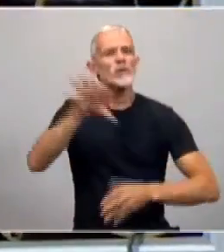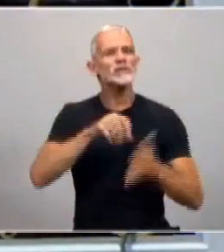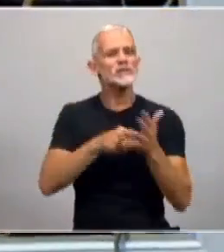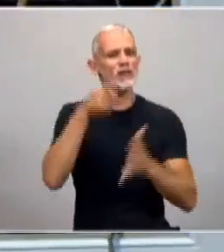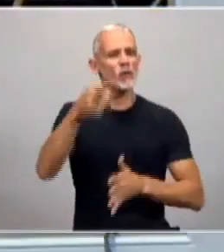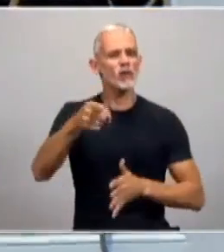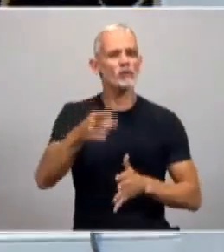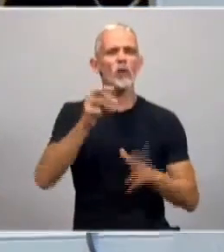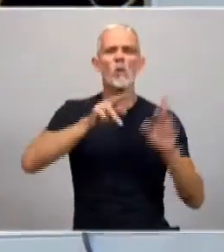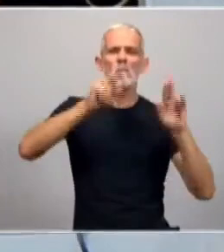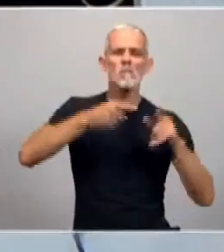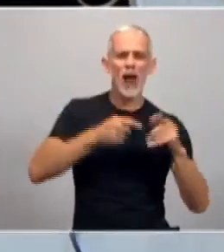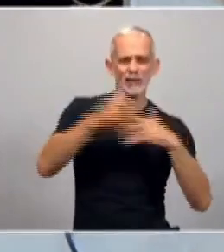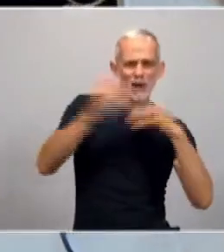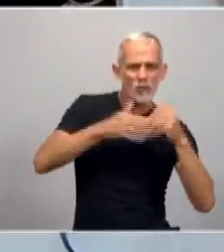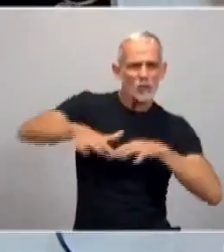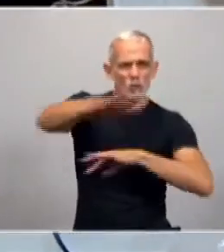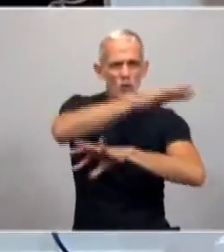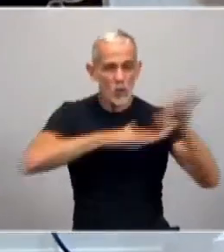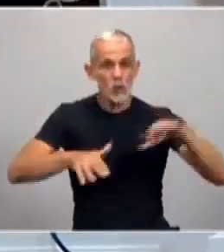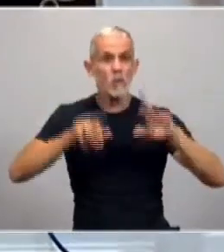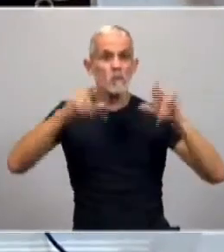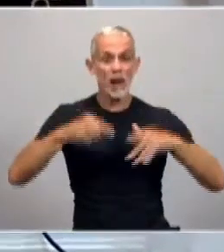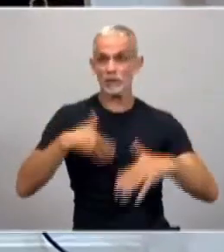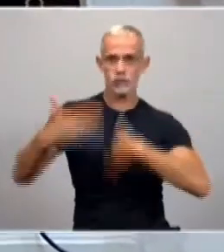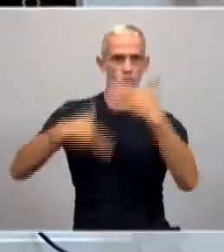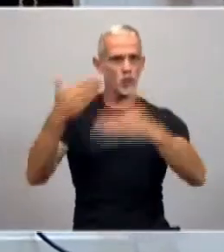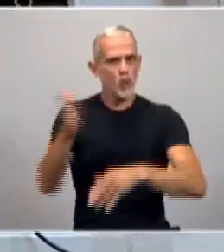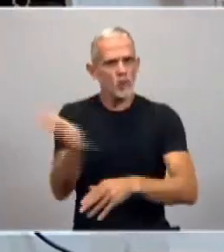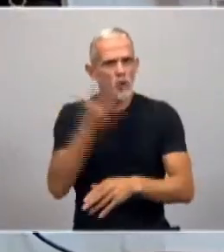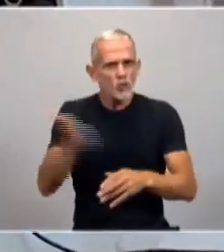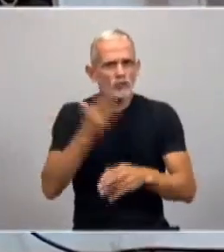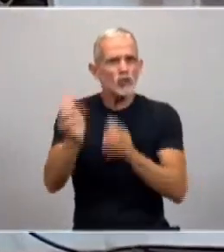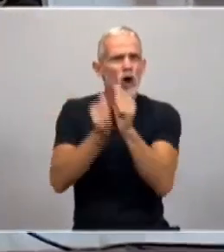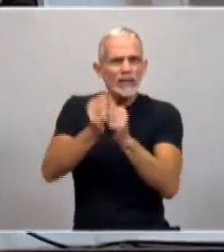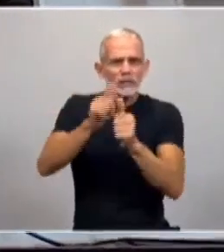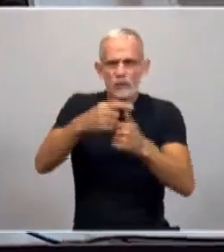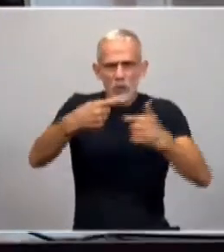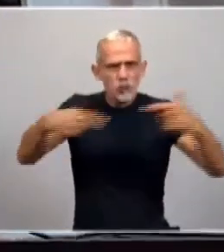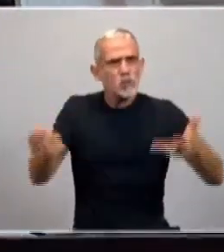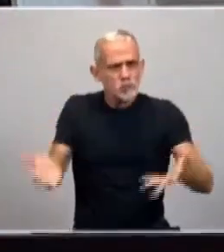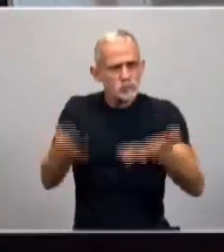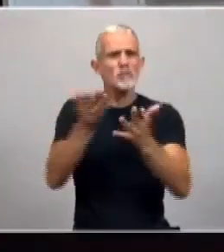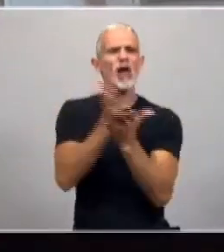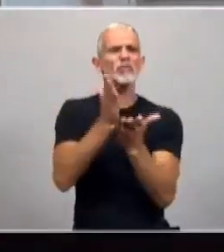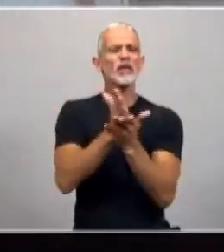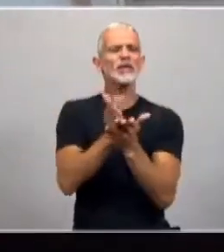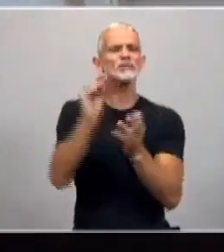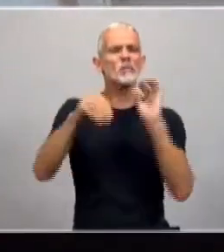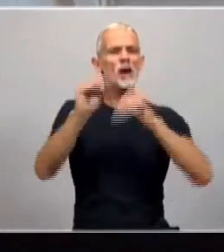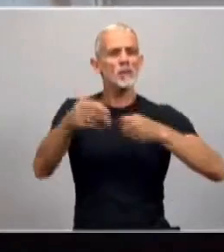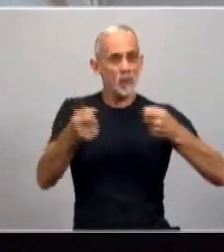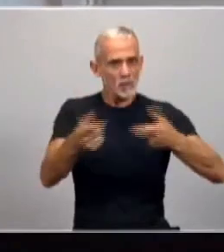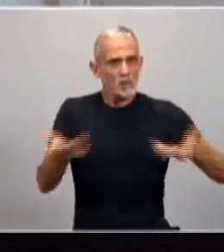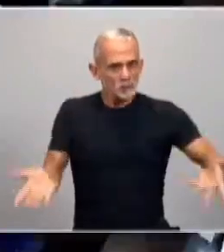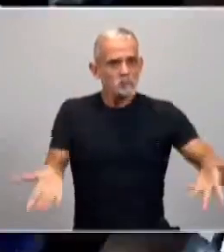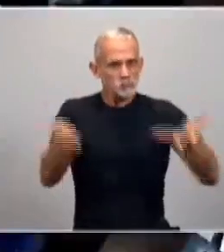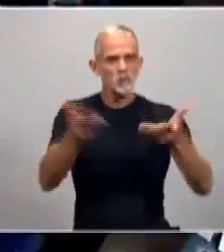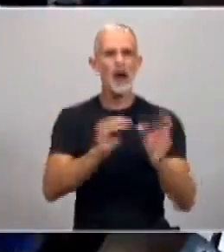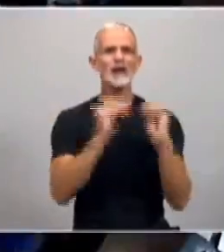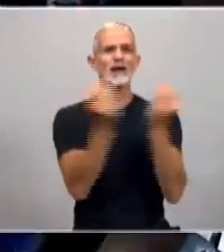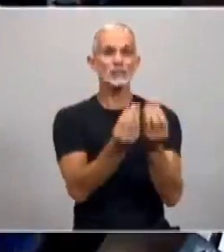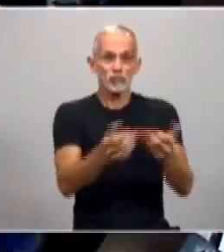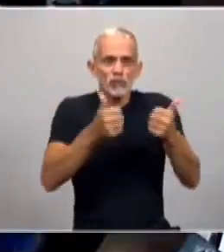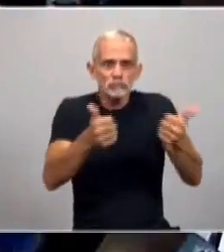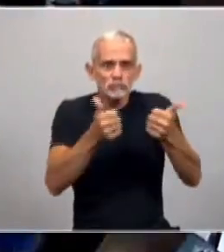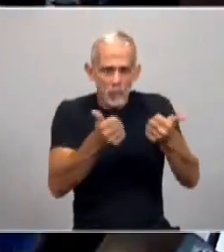provincia un plan de infraestructura, un plan de desarrollo productivo e industrial y de ampliación de derechos que empezaba a mostrar resultados